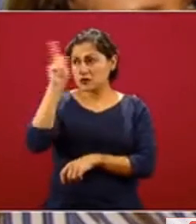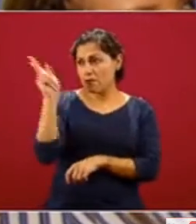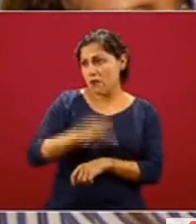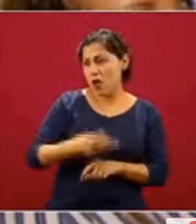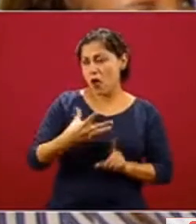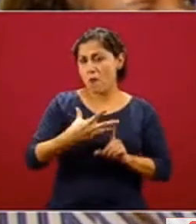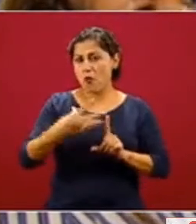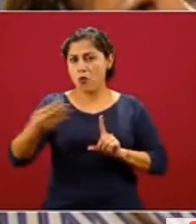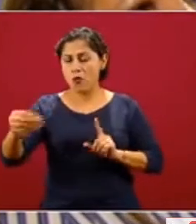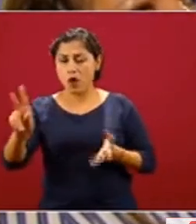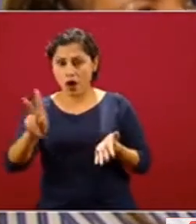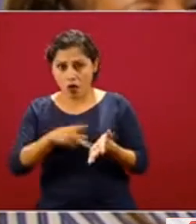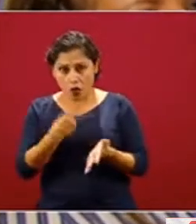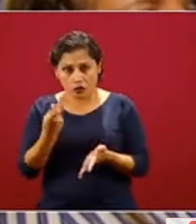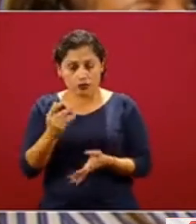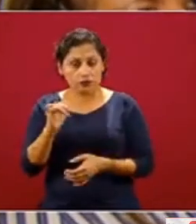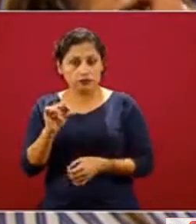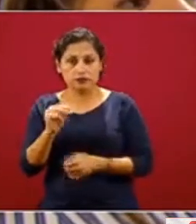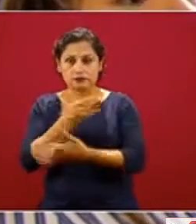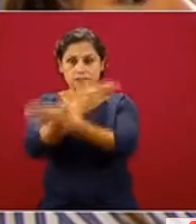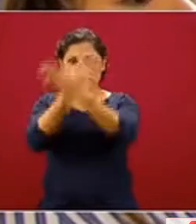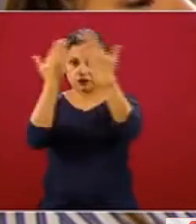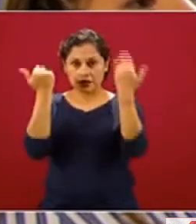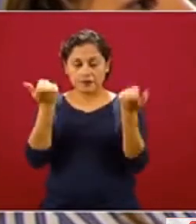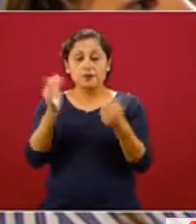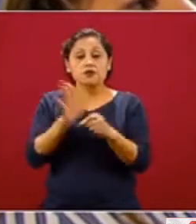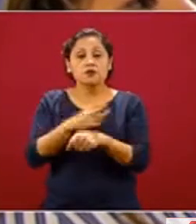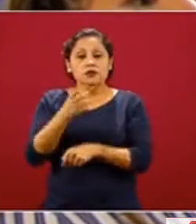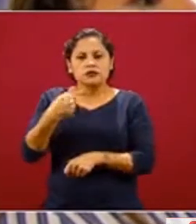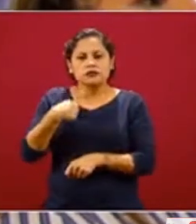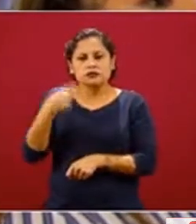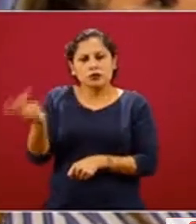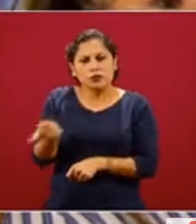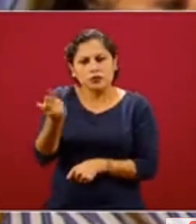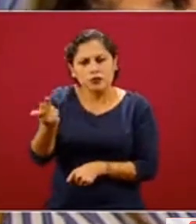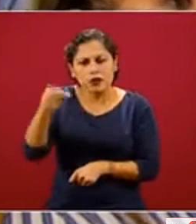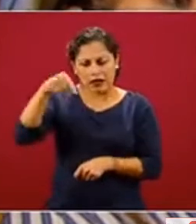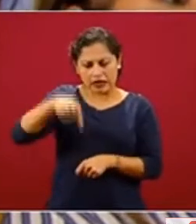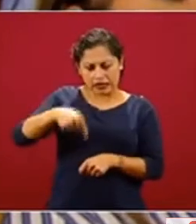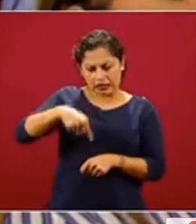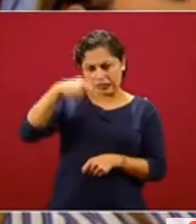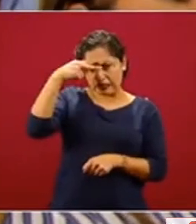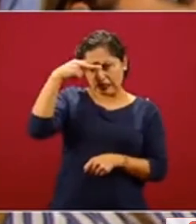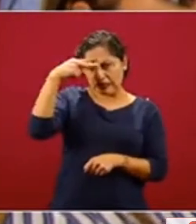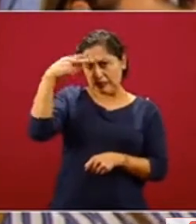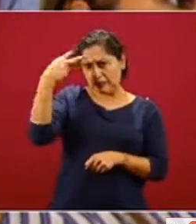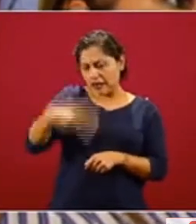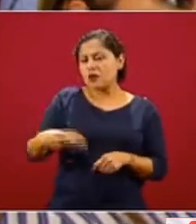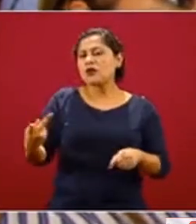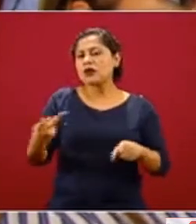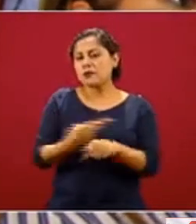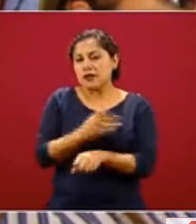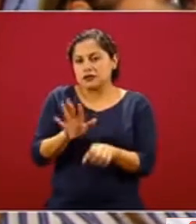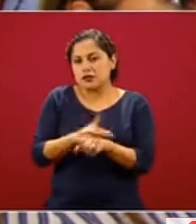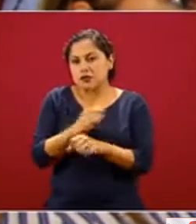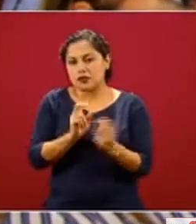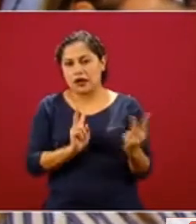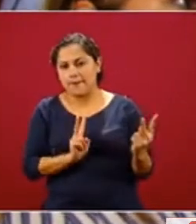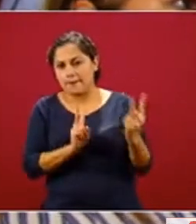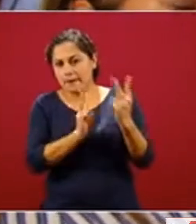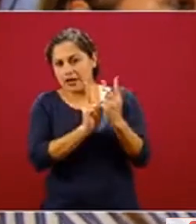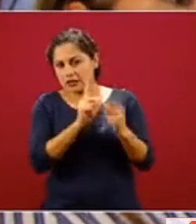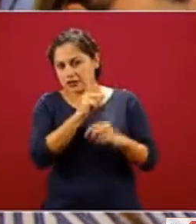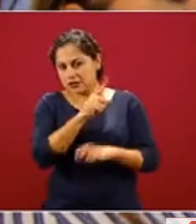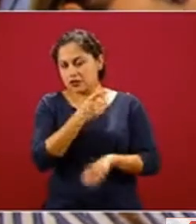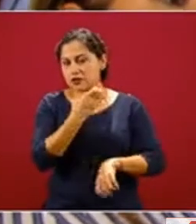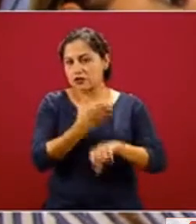importante un comentario para saber qué podemos esperar de nuestro vecino, que, digo, son situaciones que ellos no